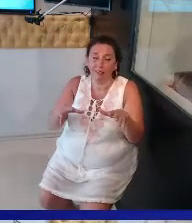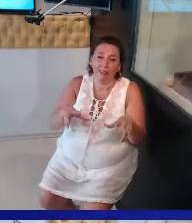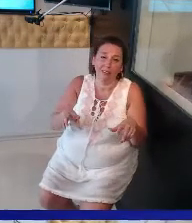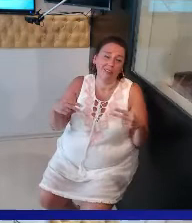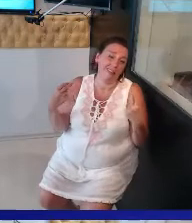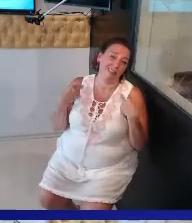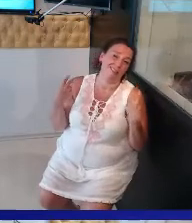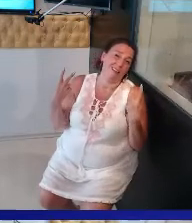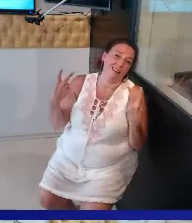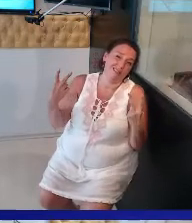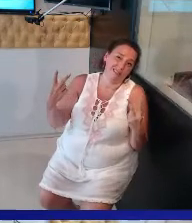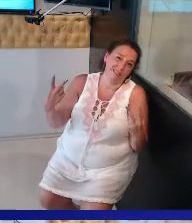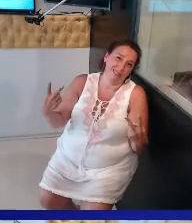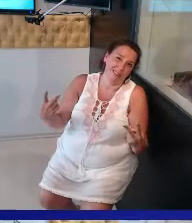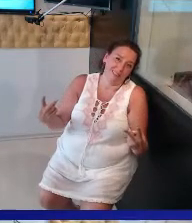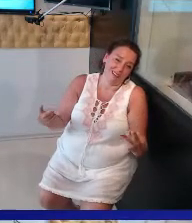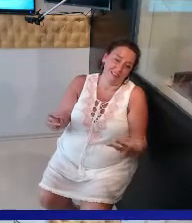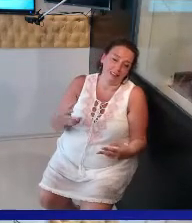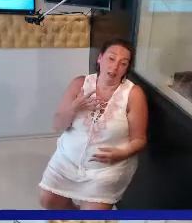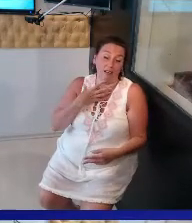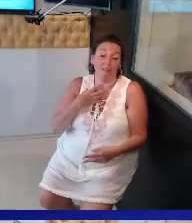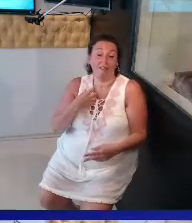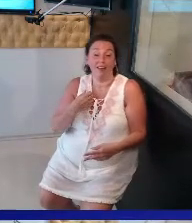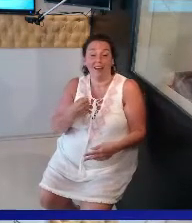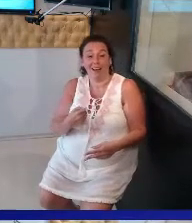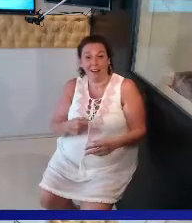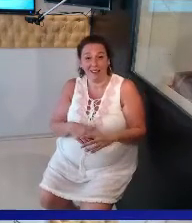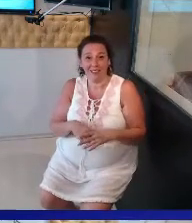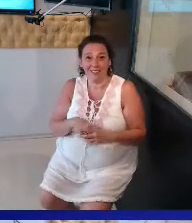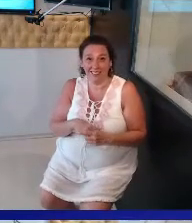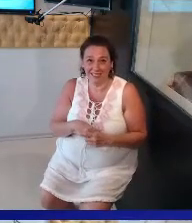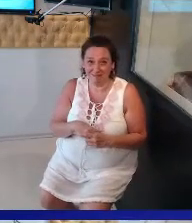le está costando arrancar. Todavía no volvió su alma.